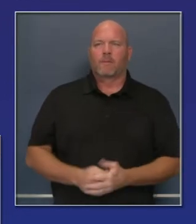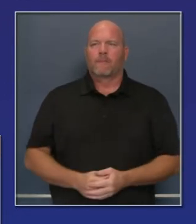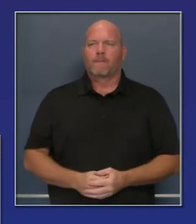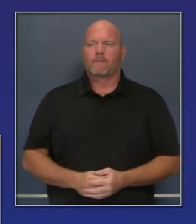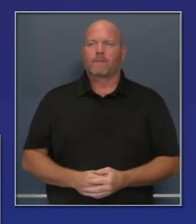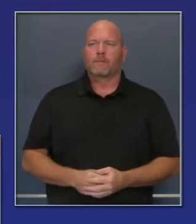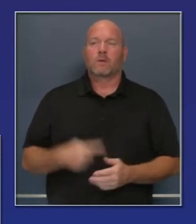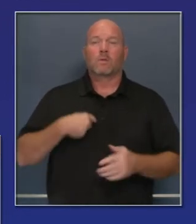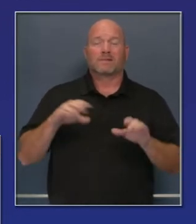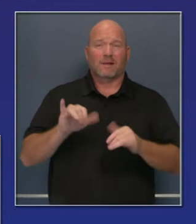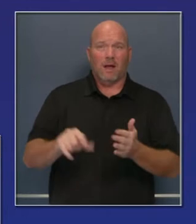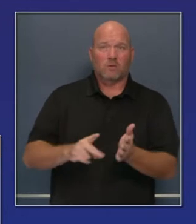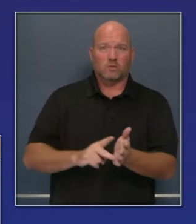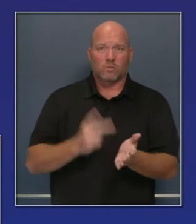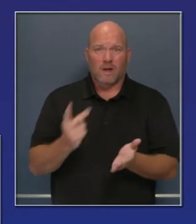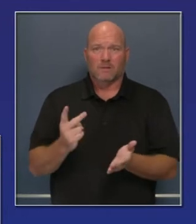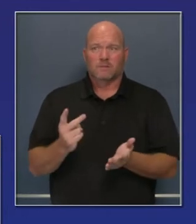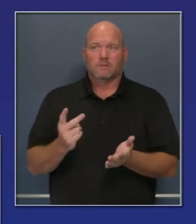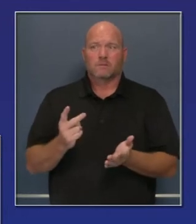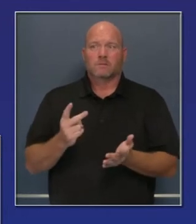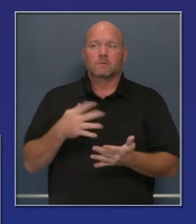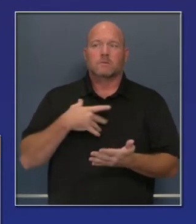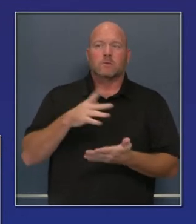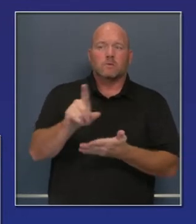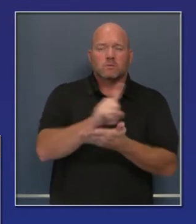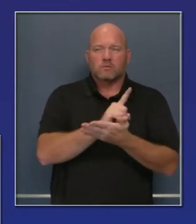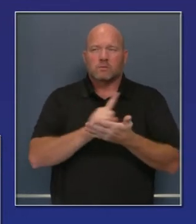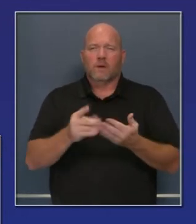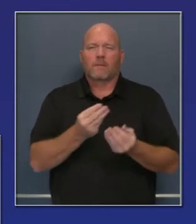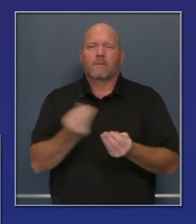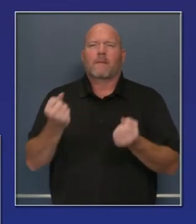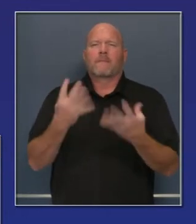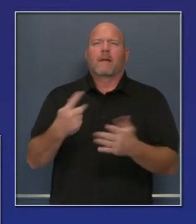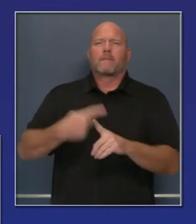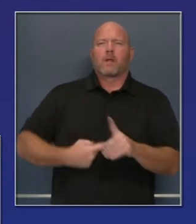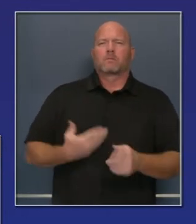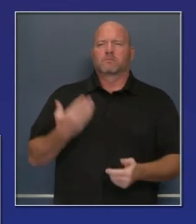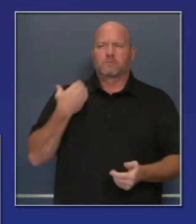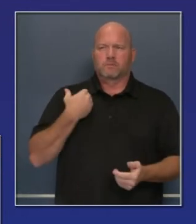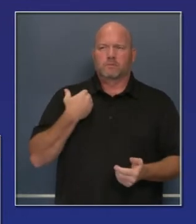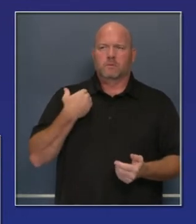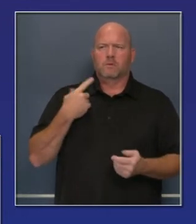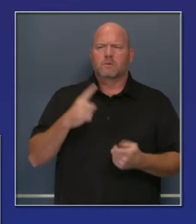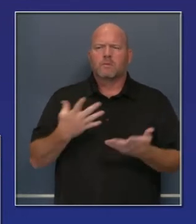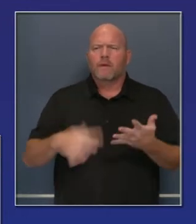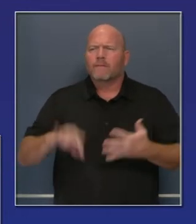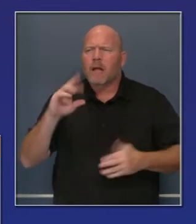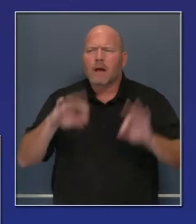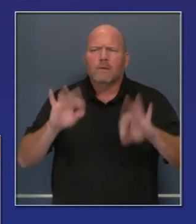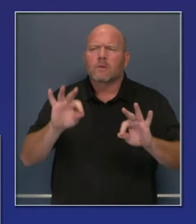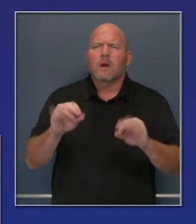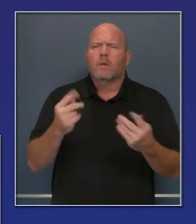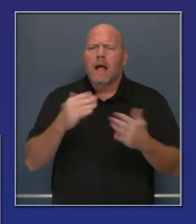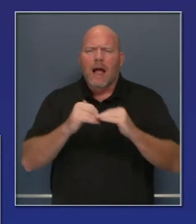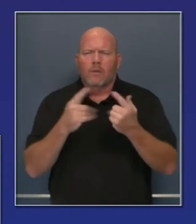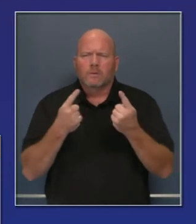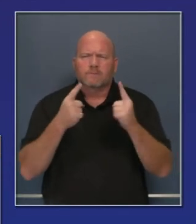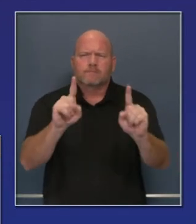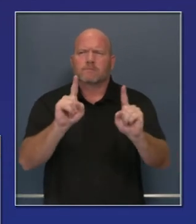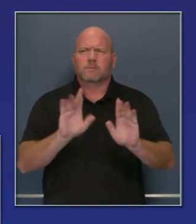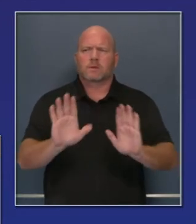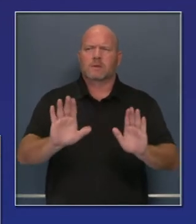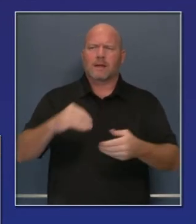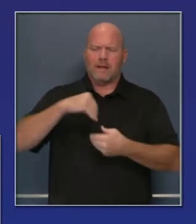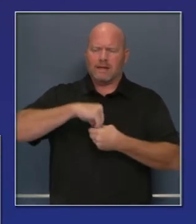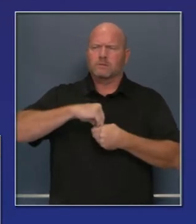Así que esto lo hicimos dos veces. Hicimos una encuesta hace muchos meses sobre jurisdicciones locales de salubridad para ver qué tan exitosa